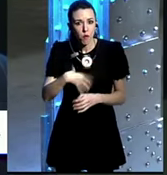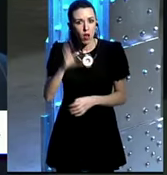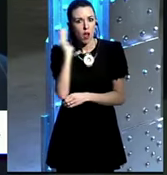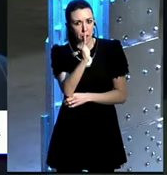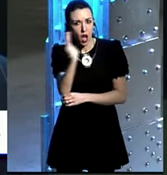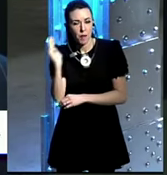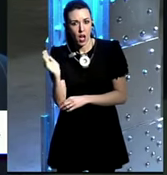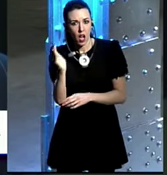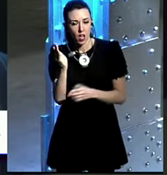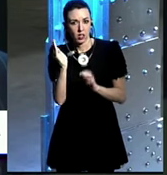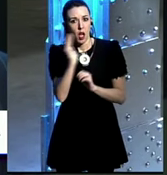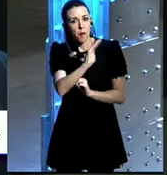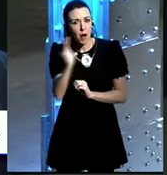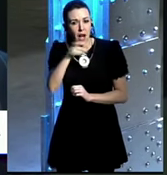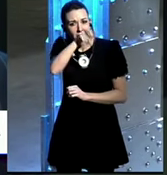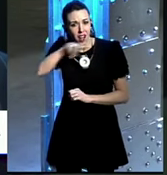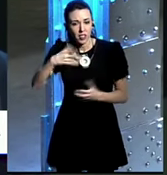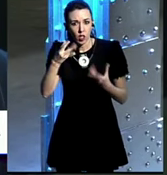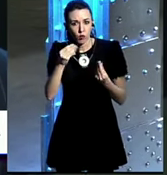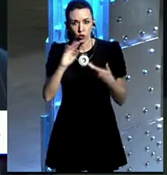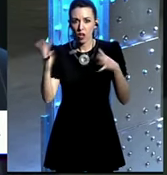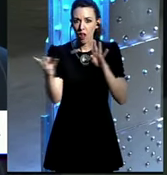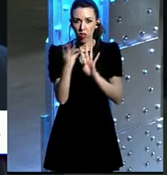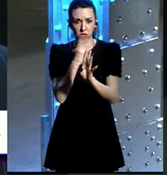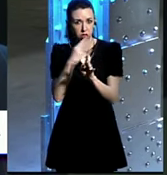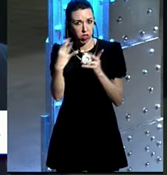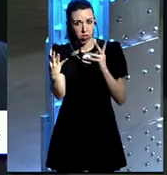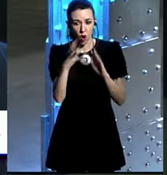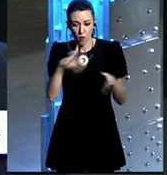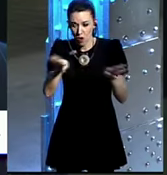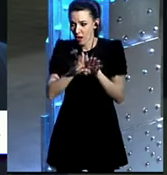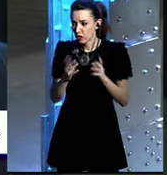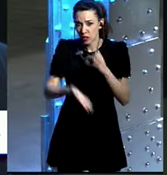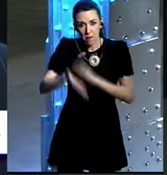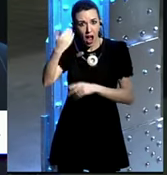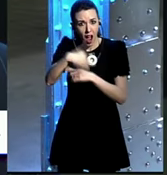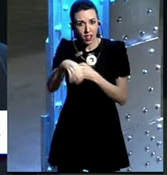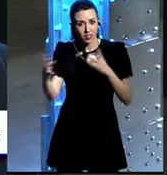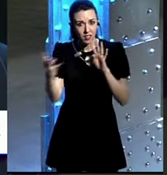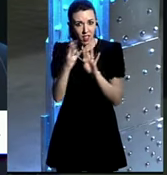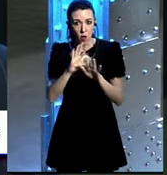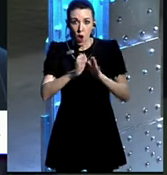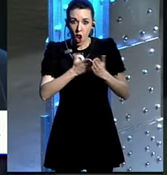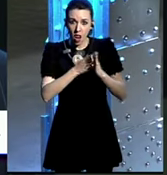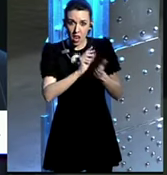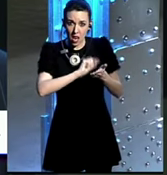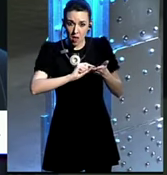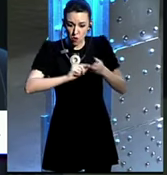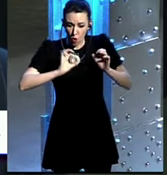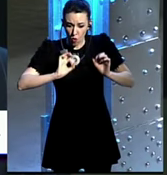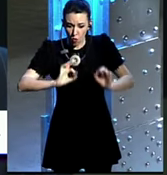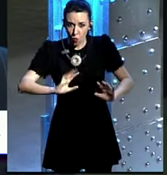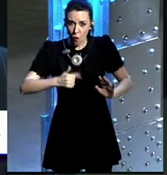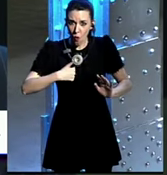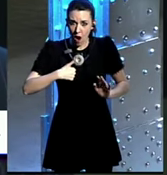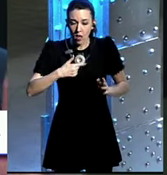Afecta a mucha de la gente con la que nos vamos a cruzar cuando salgamos de aquí esta noche. Cuando escribes un libro como el que yo he escrito, a